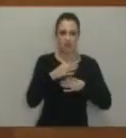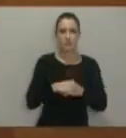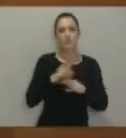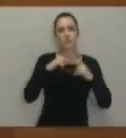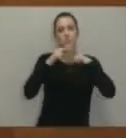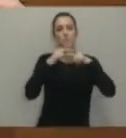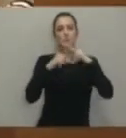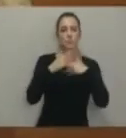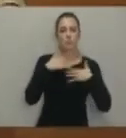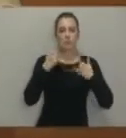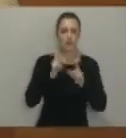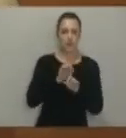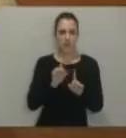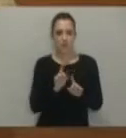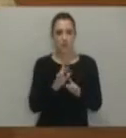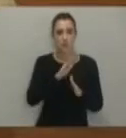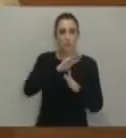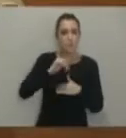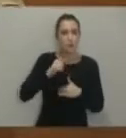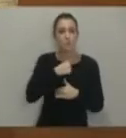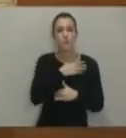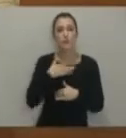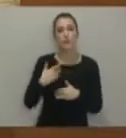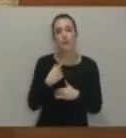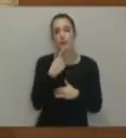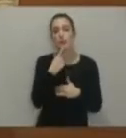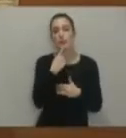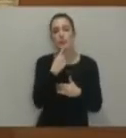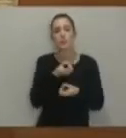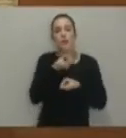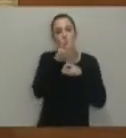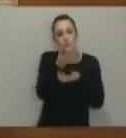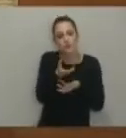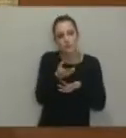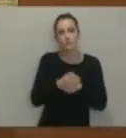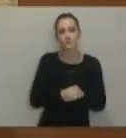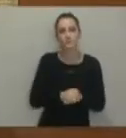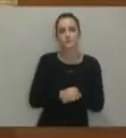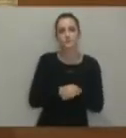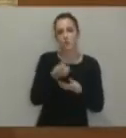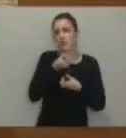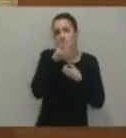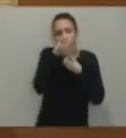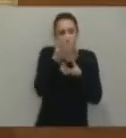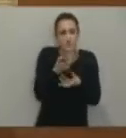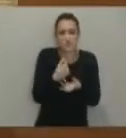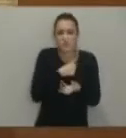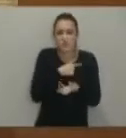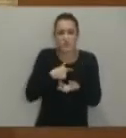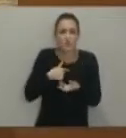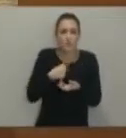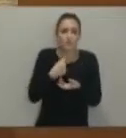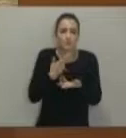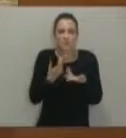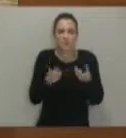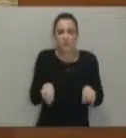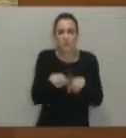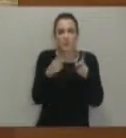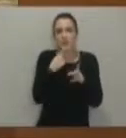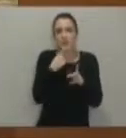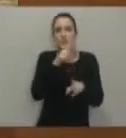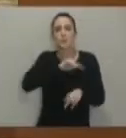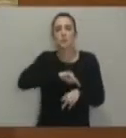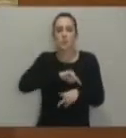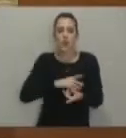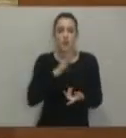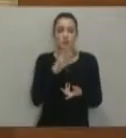por último, me gustaría hacer referencia a un argumento que no tengo ningún empacho en llamarlo moral, porque si algo ha